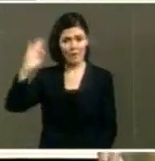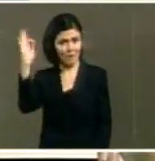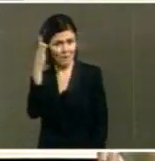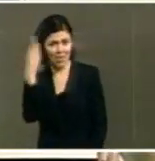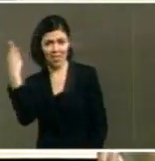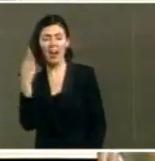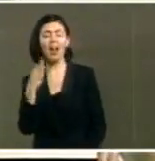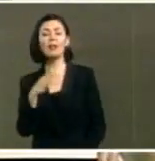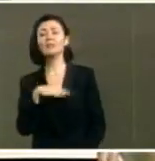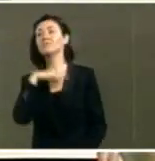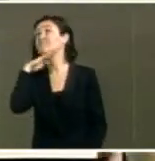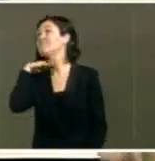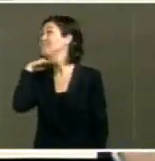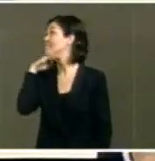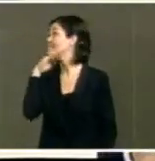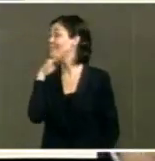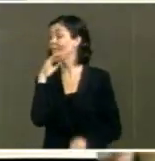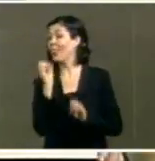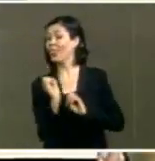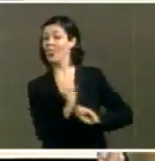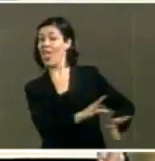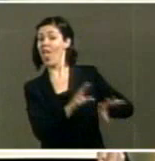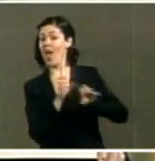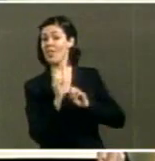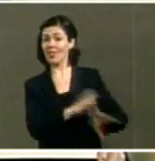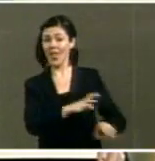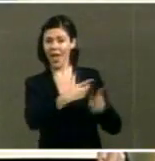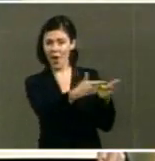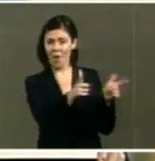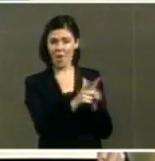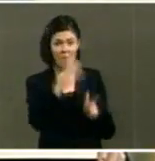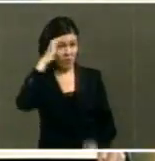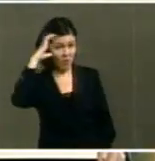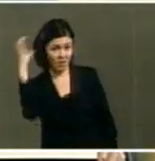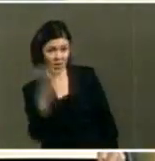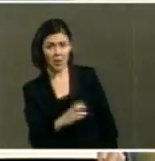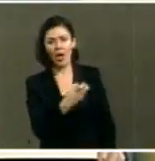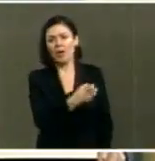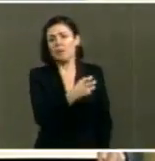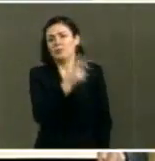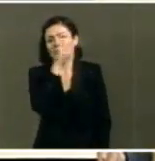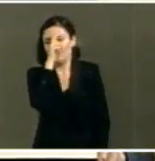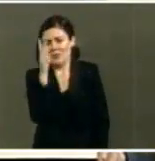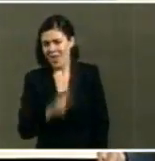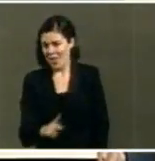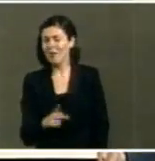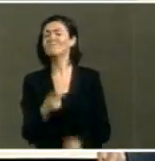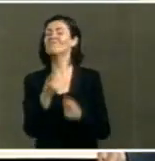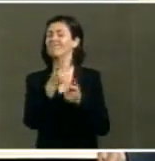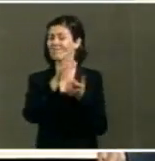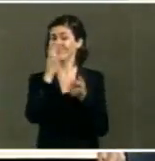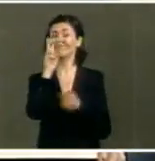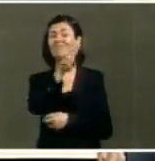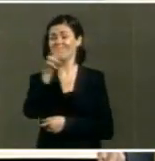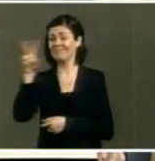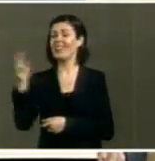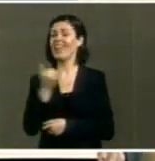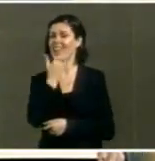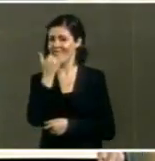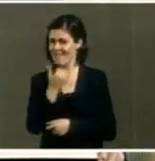hubiera pasado nada. No hubiera habido violencia ni delitos. Ese es otro error muy común. Por el contrario,